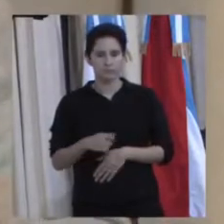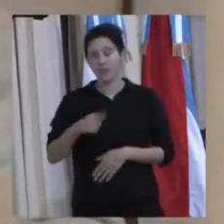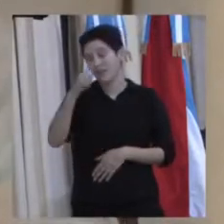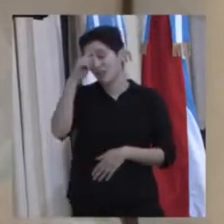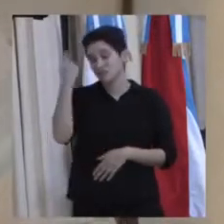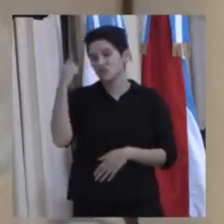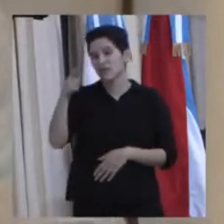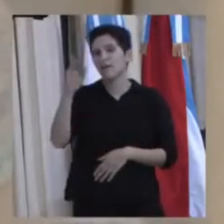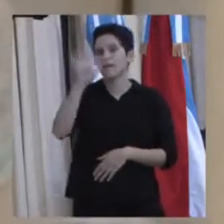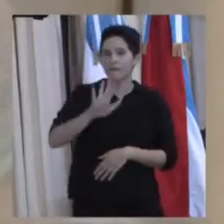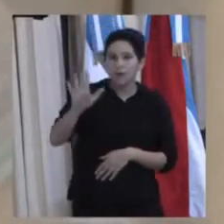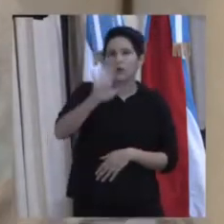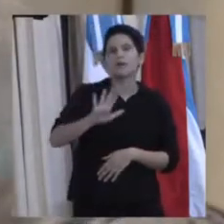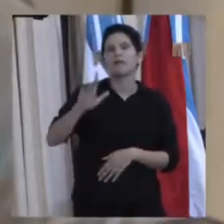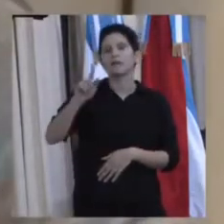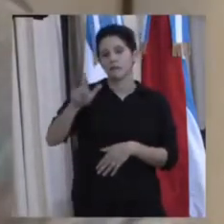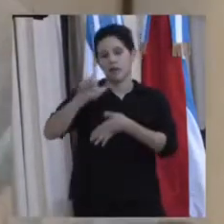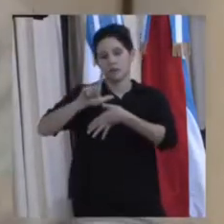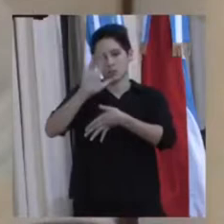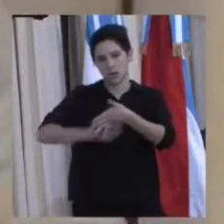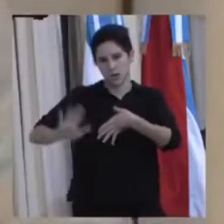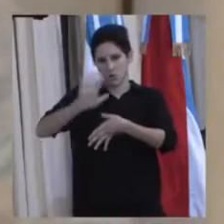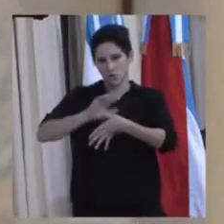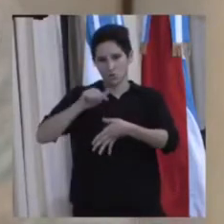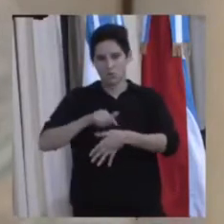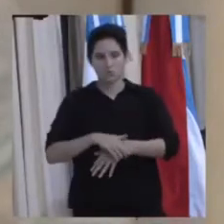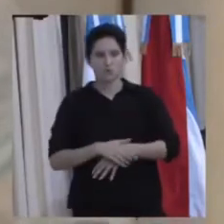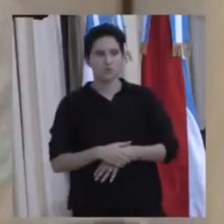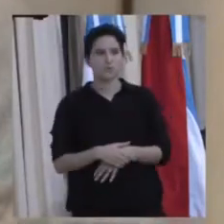nacional, regional y latinoamericano.